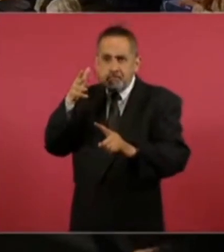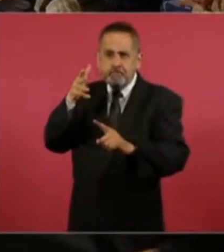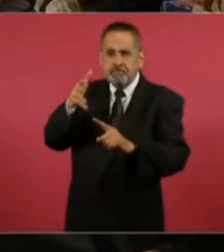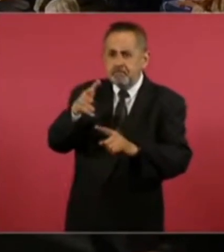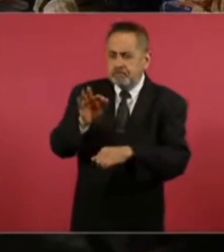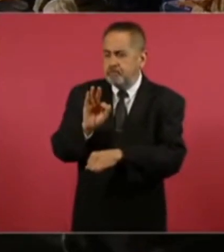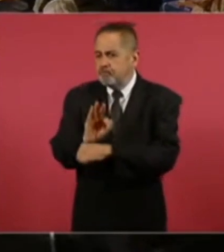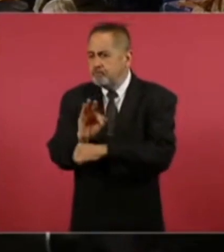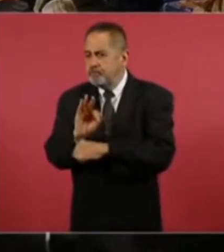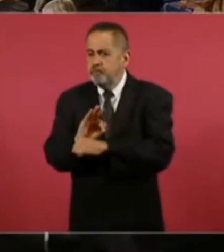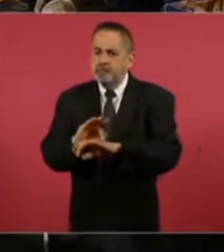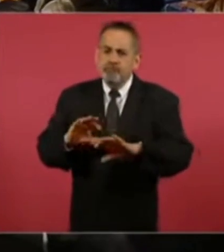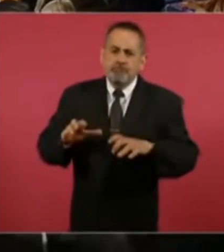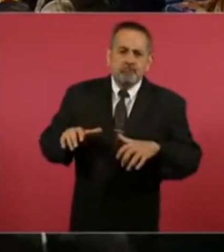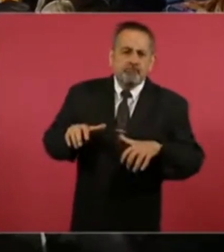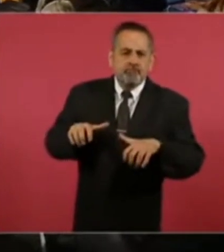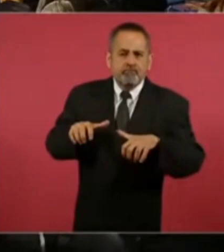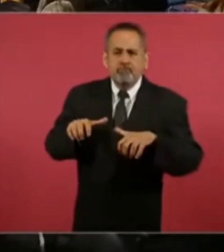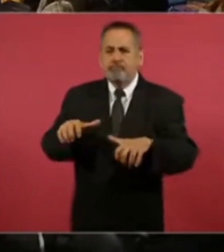de beneficio